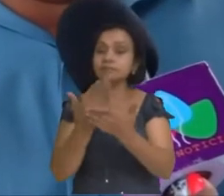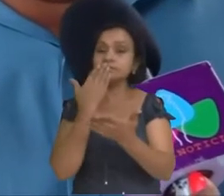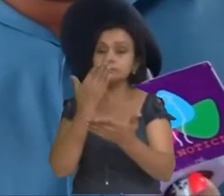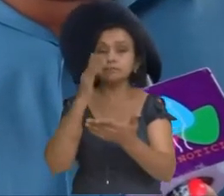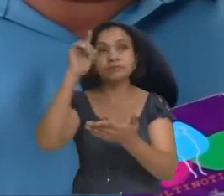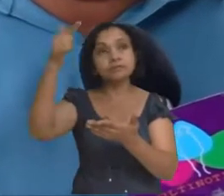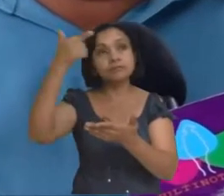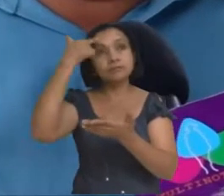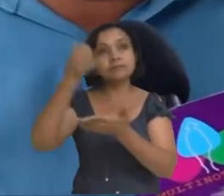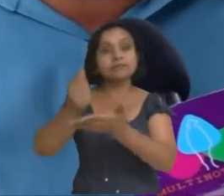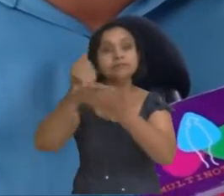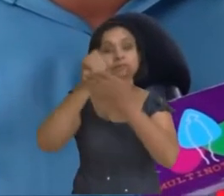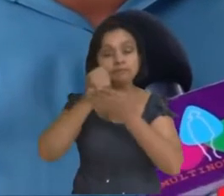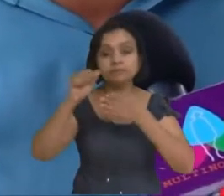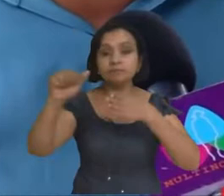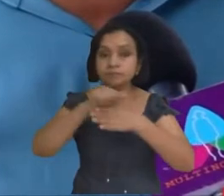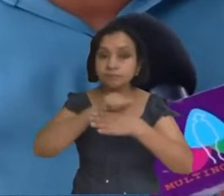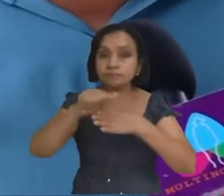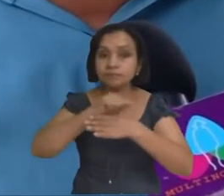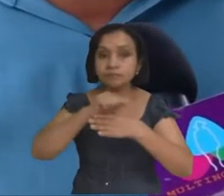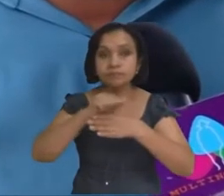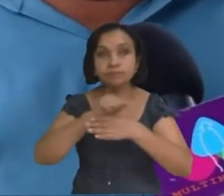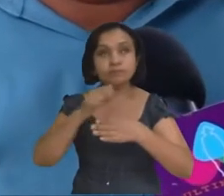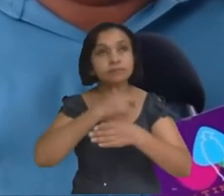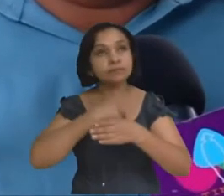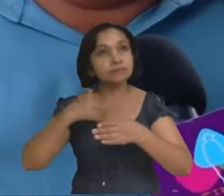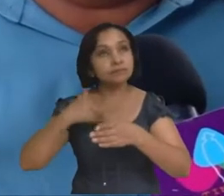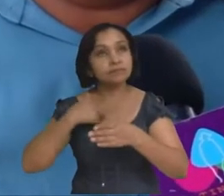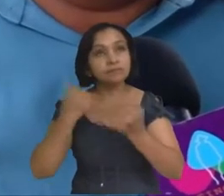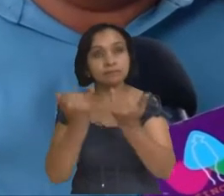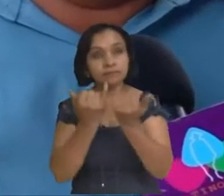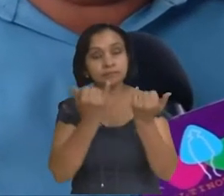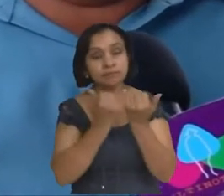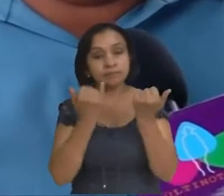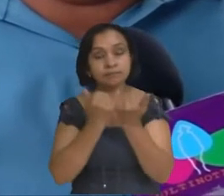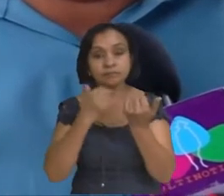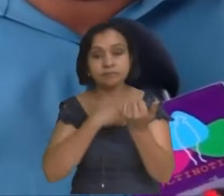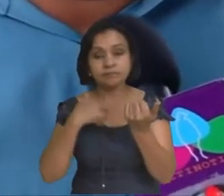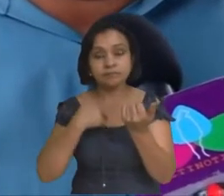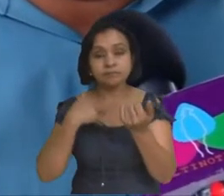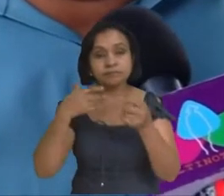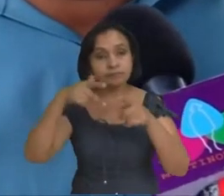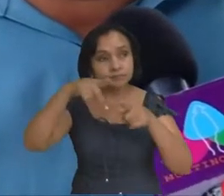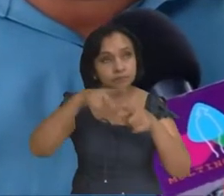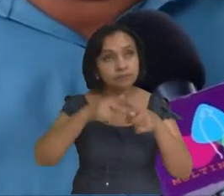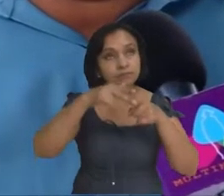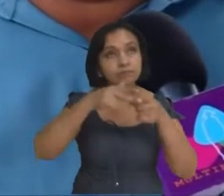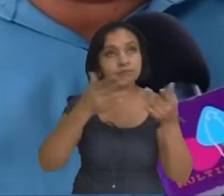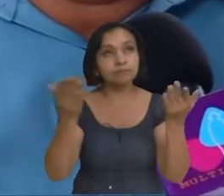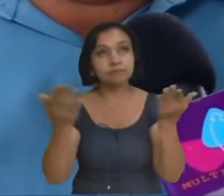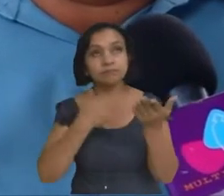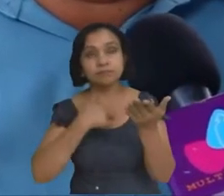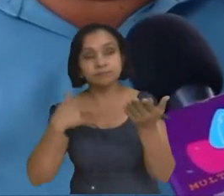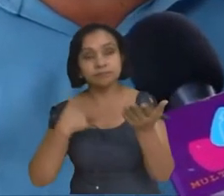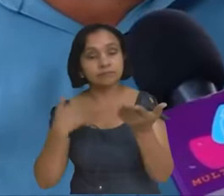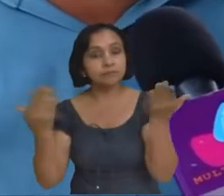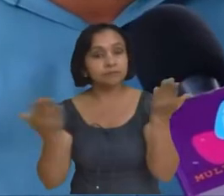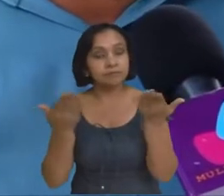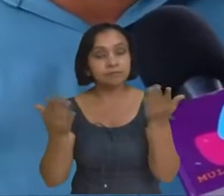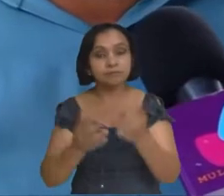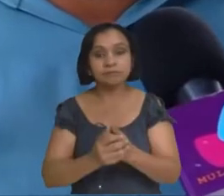nos preparamos con un mes de anticipación en el mantenimiento que son de las máquinas y los equipos que los jóvenes protagonistas que van a